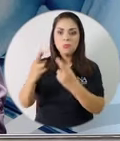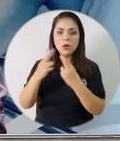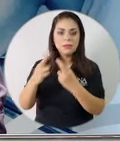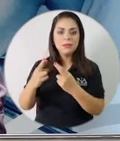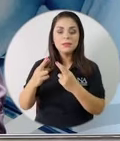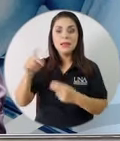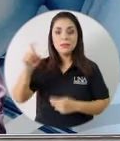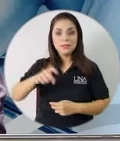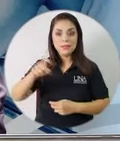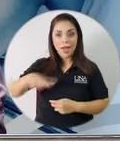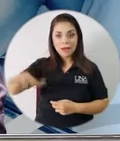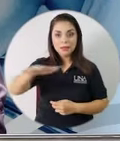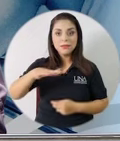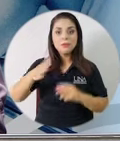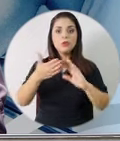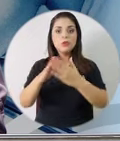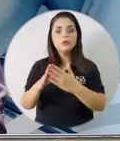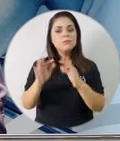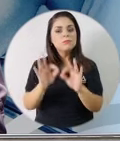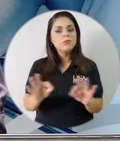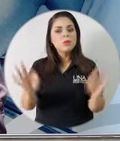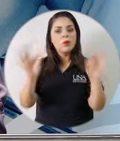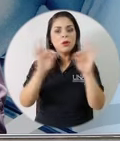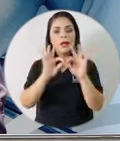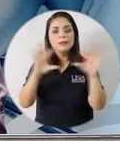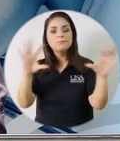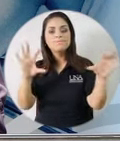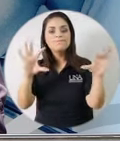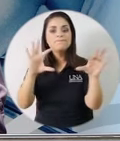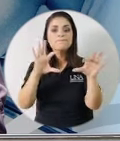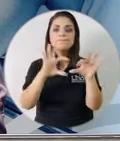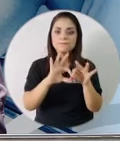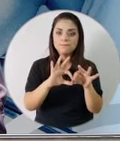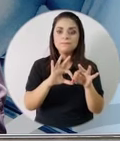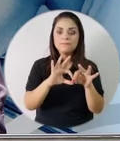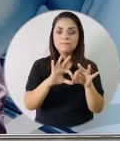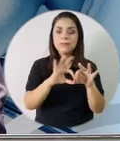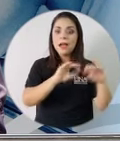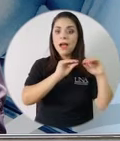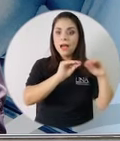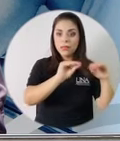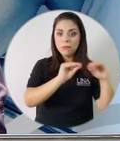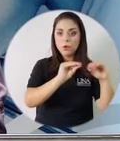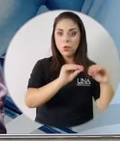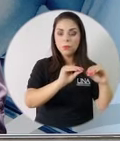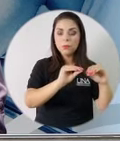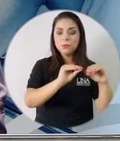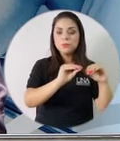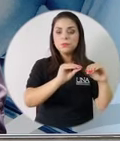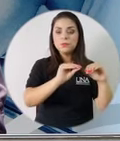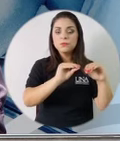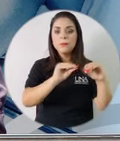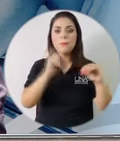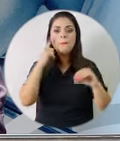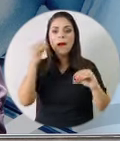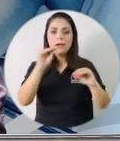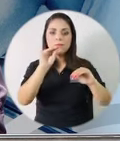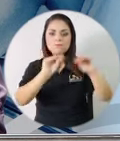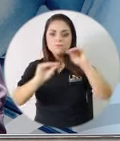es esencial la vinculación del ámbito académico en la